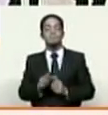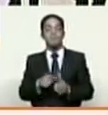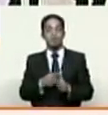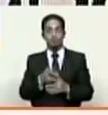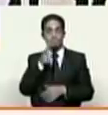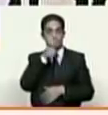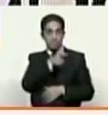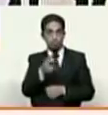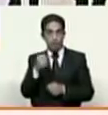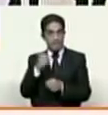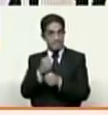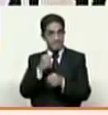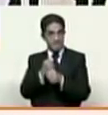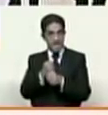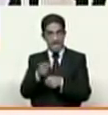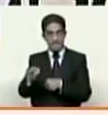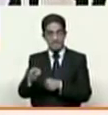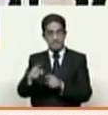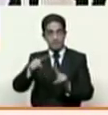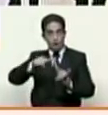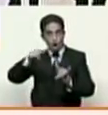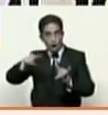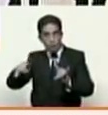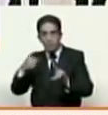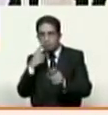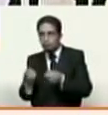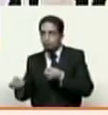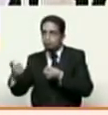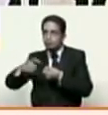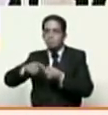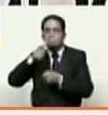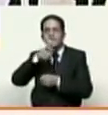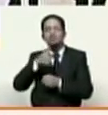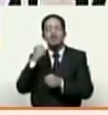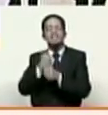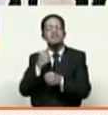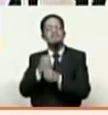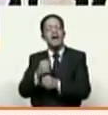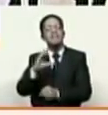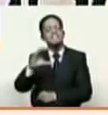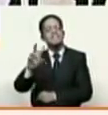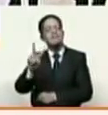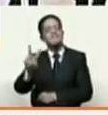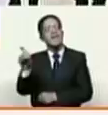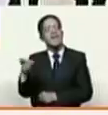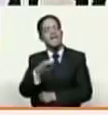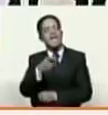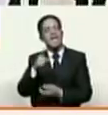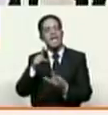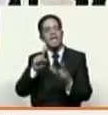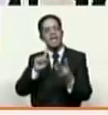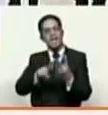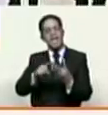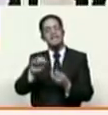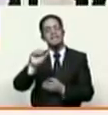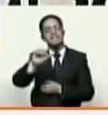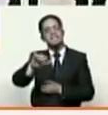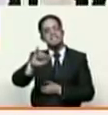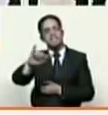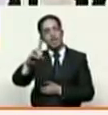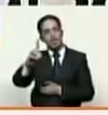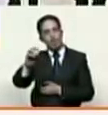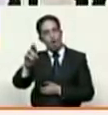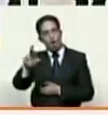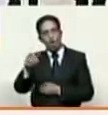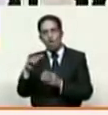Corpoelec, donde se han sumado también trabajadores de nuestras empresas básicas, de la CBG, de Sidor, todos juntos, un frente de todos los